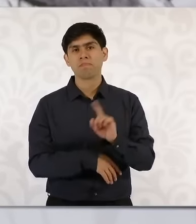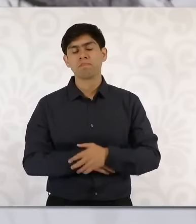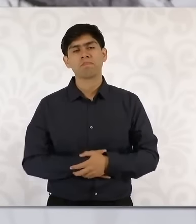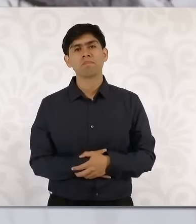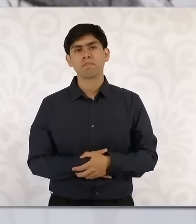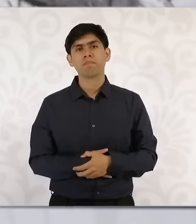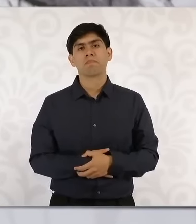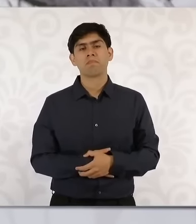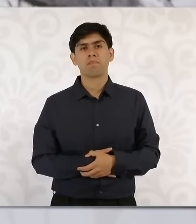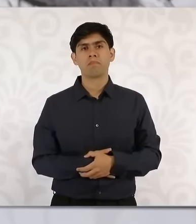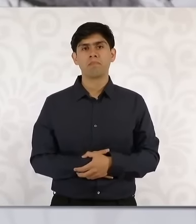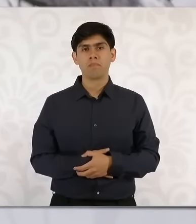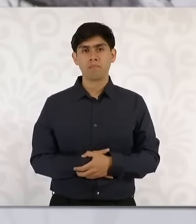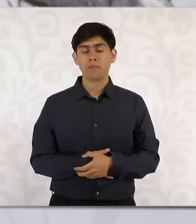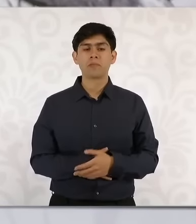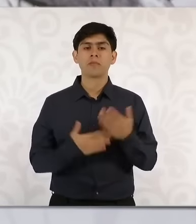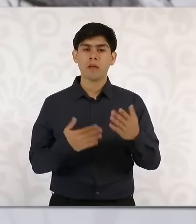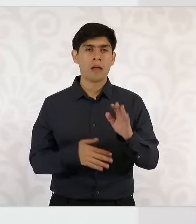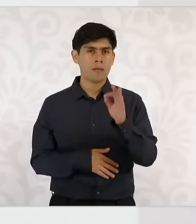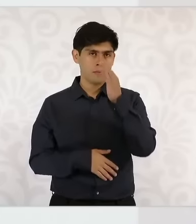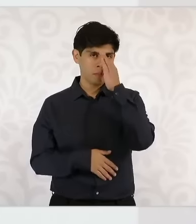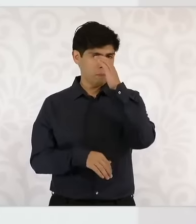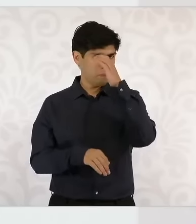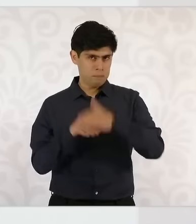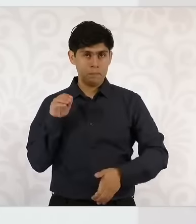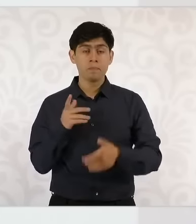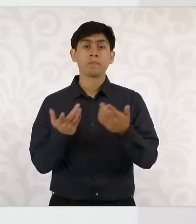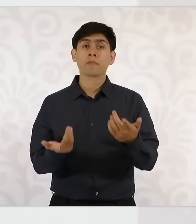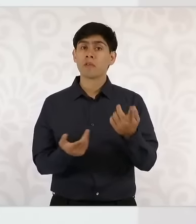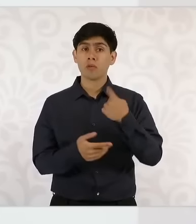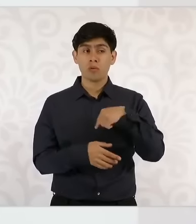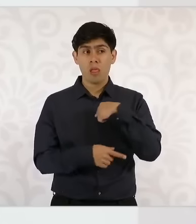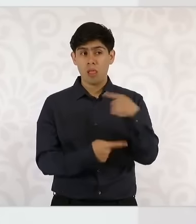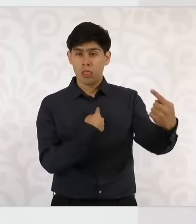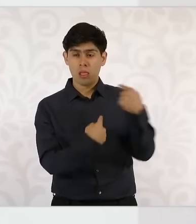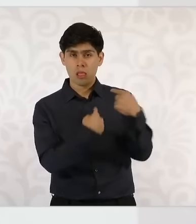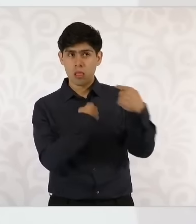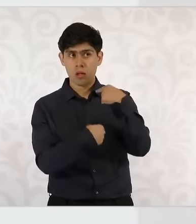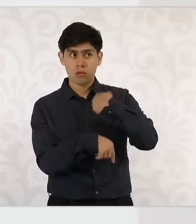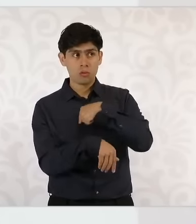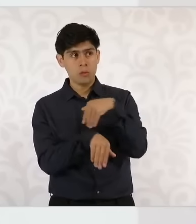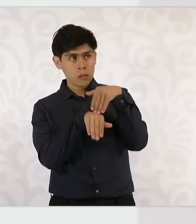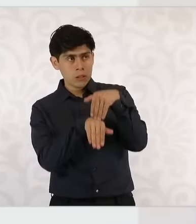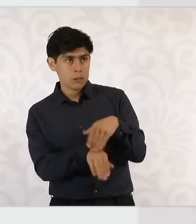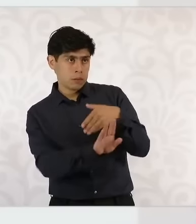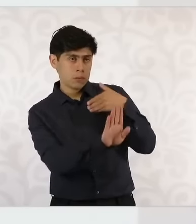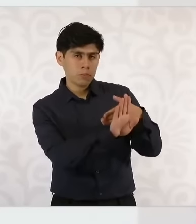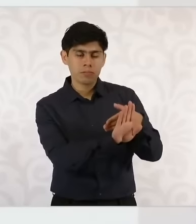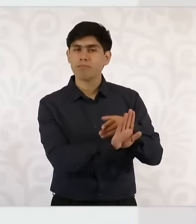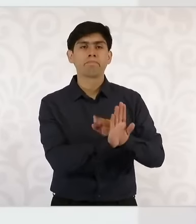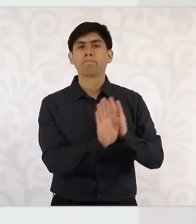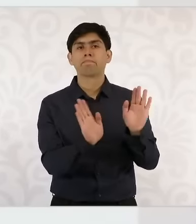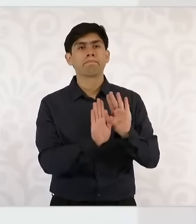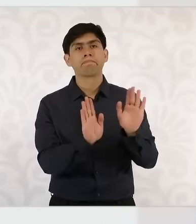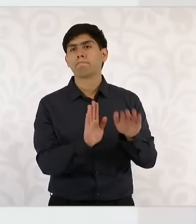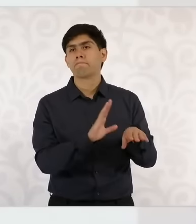Entonces, para finalizar, no vamos a caer en la provocación, no debemos caer en la provocación, y es